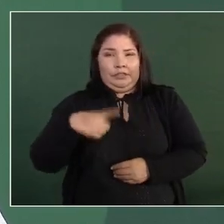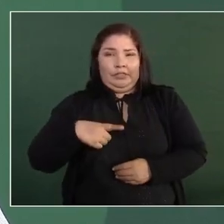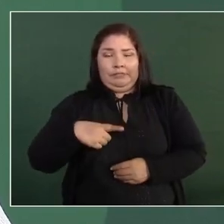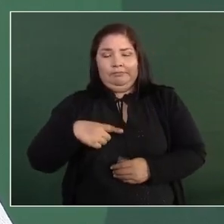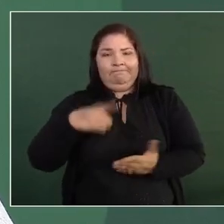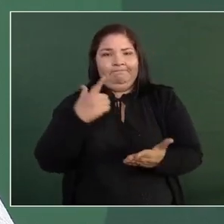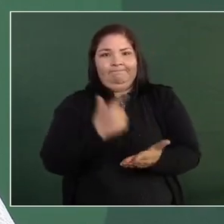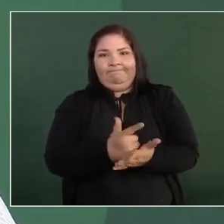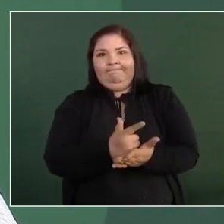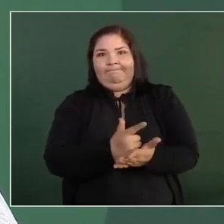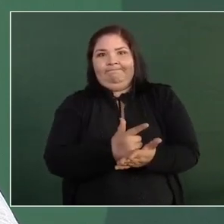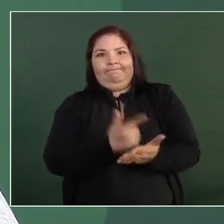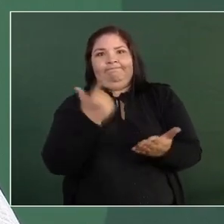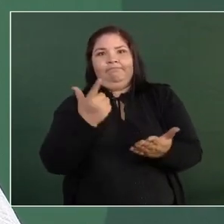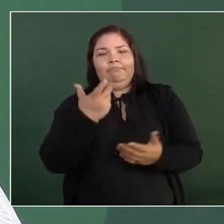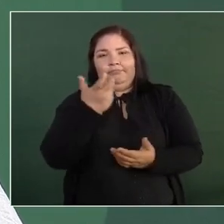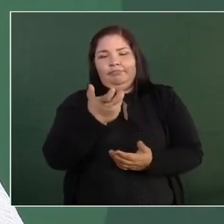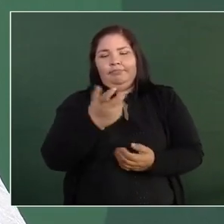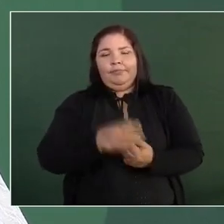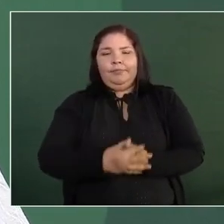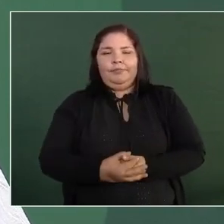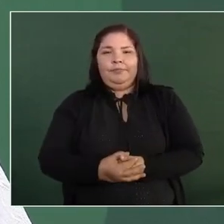graves en este caso.